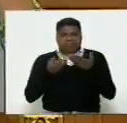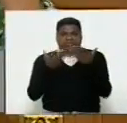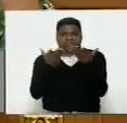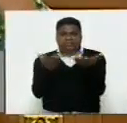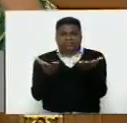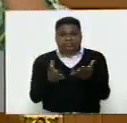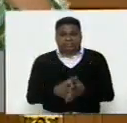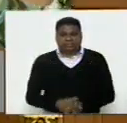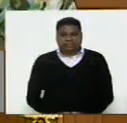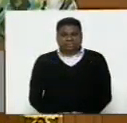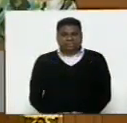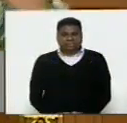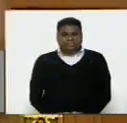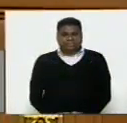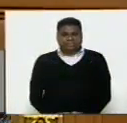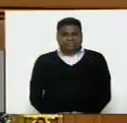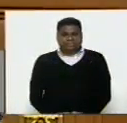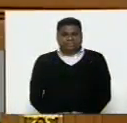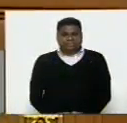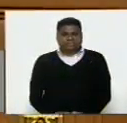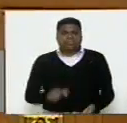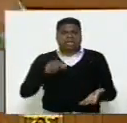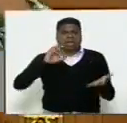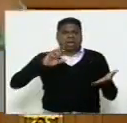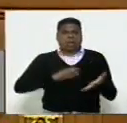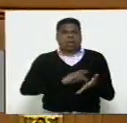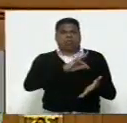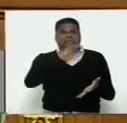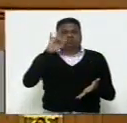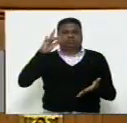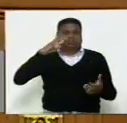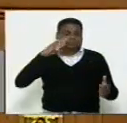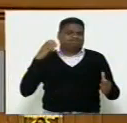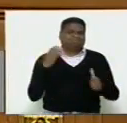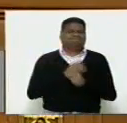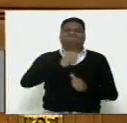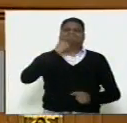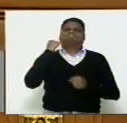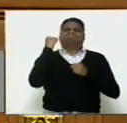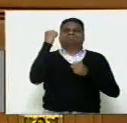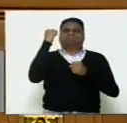ofrecerle esta gloria, este triunfo